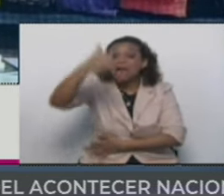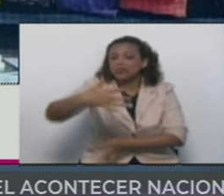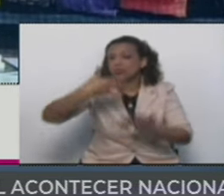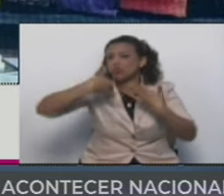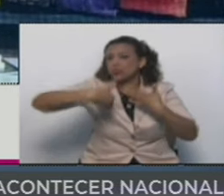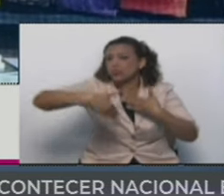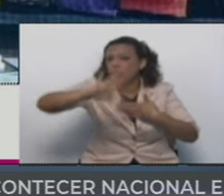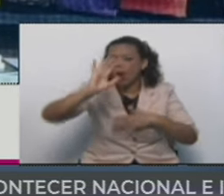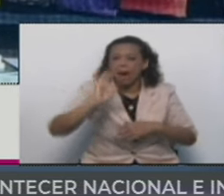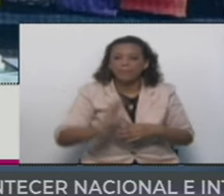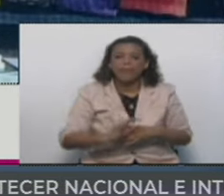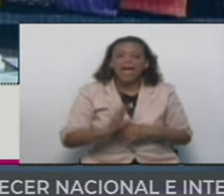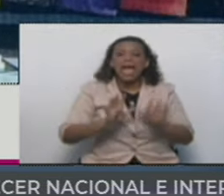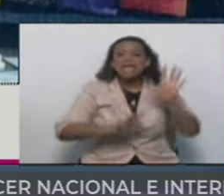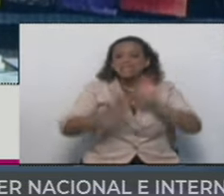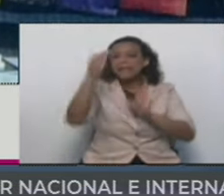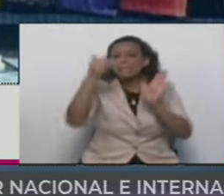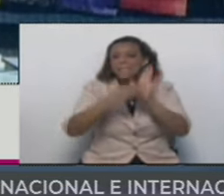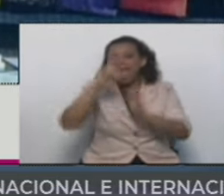Vamos a decir 15.000.